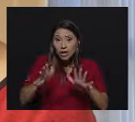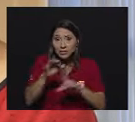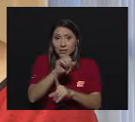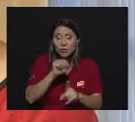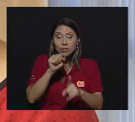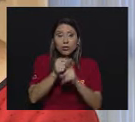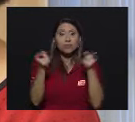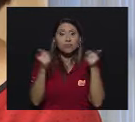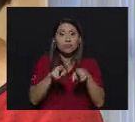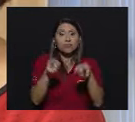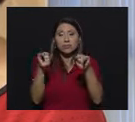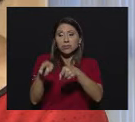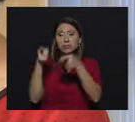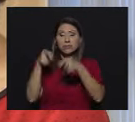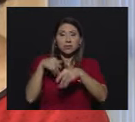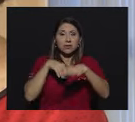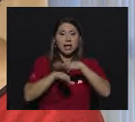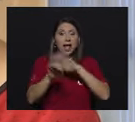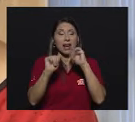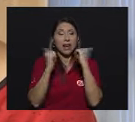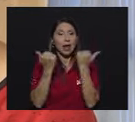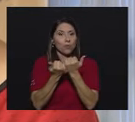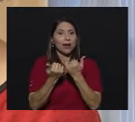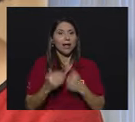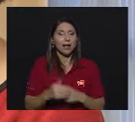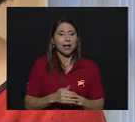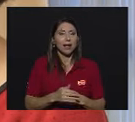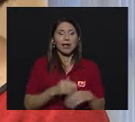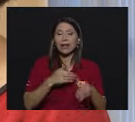al aula, en cualquier